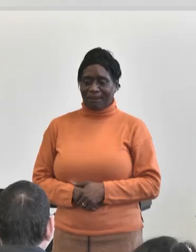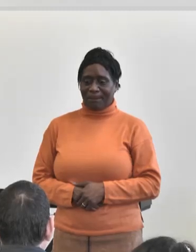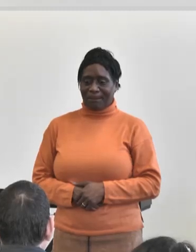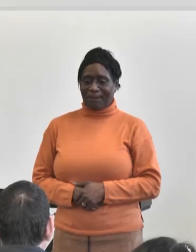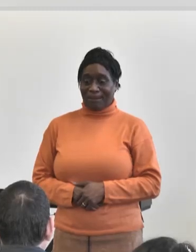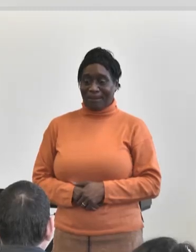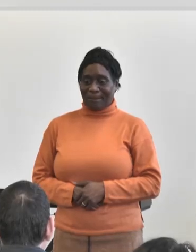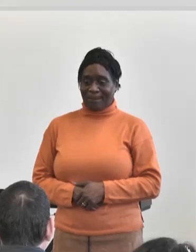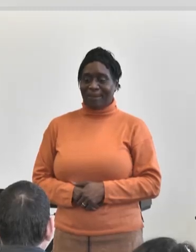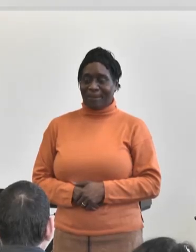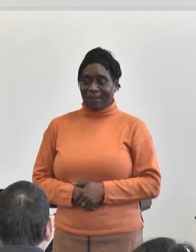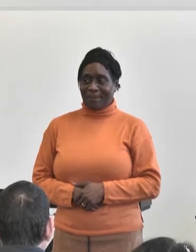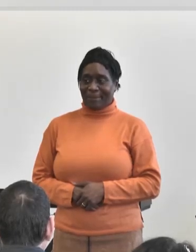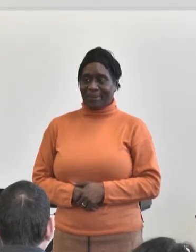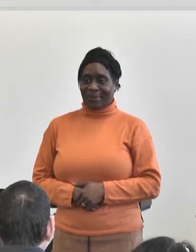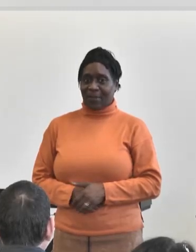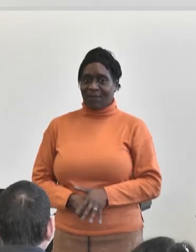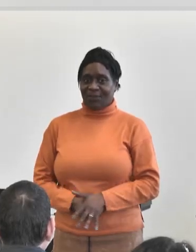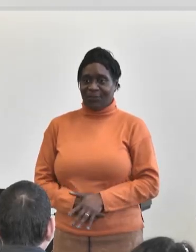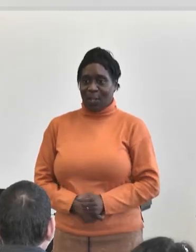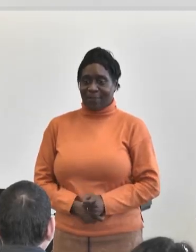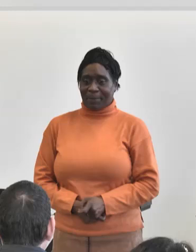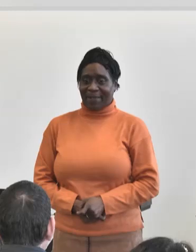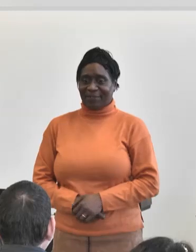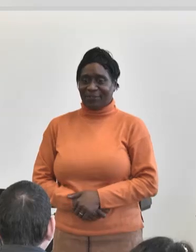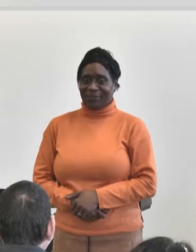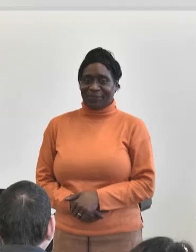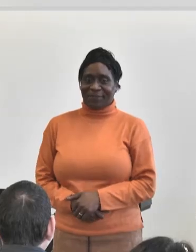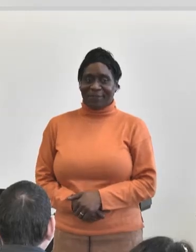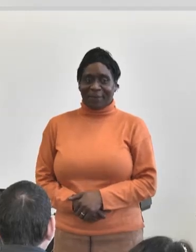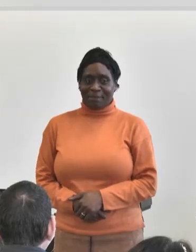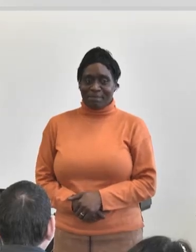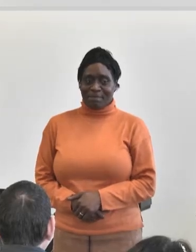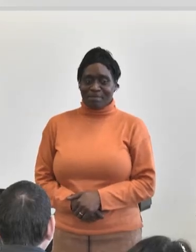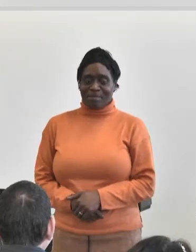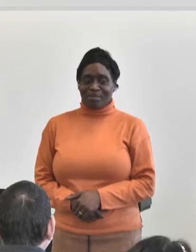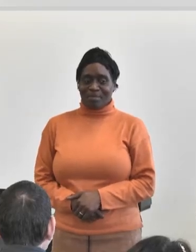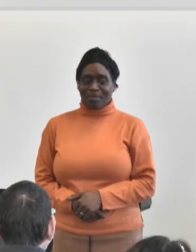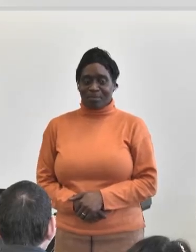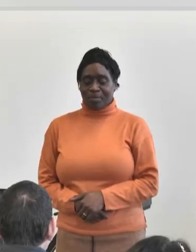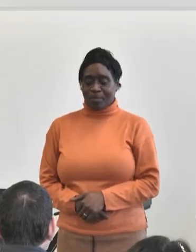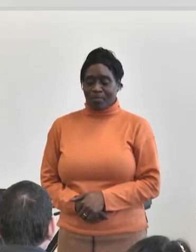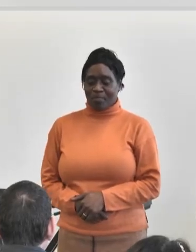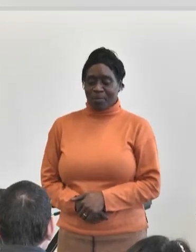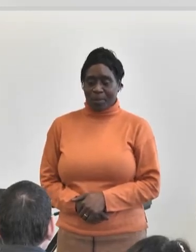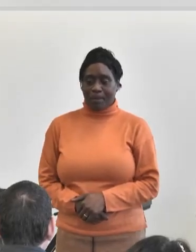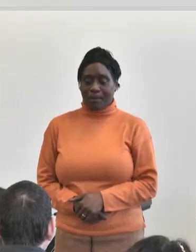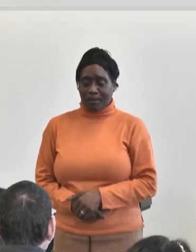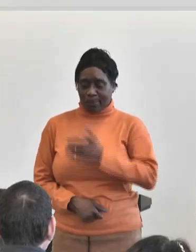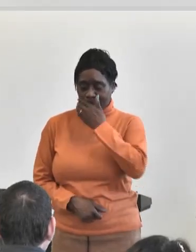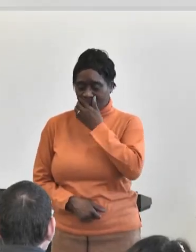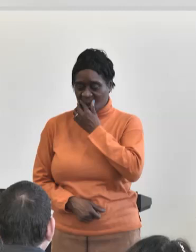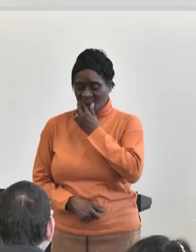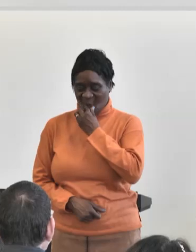el día siguiente que se reunieron en Jerusalén los gobernantes, los ancianos y los escribas, y el sumo sacerdote Anás y Caifás, y Juan